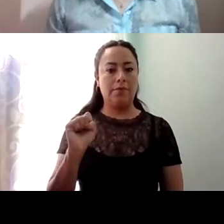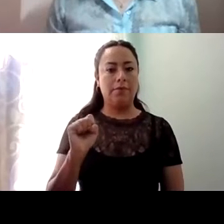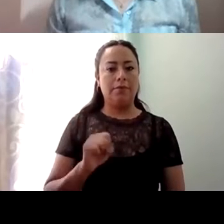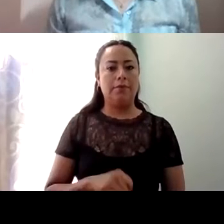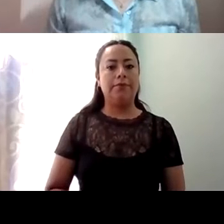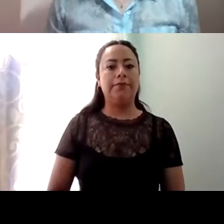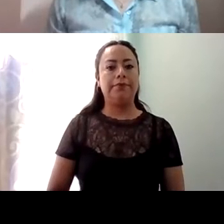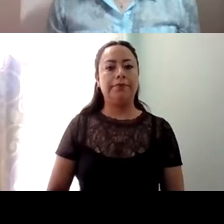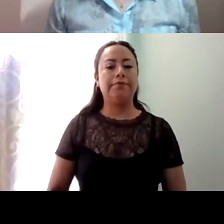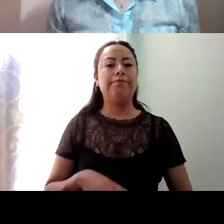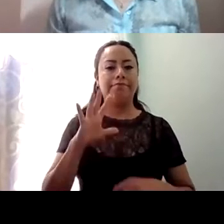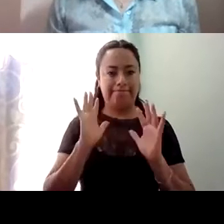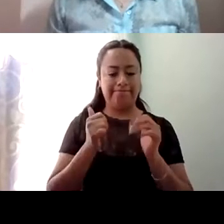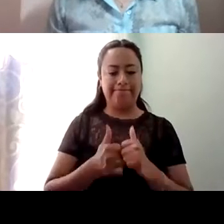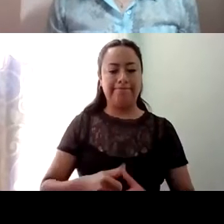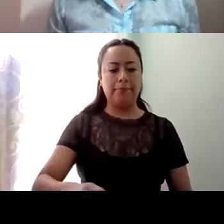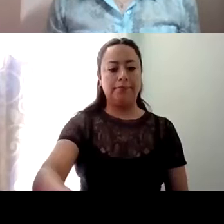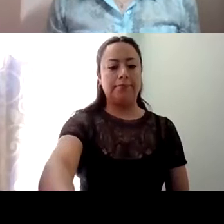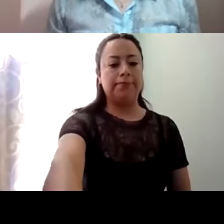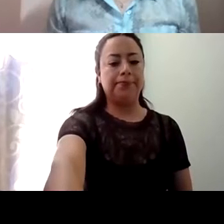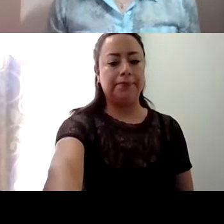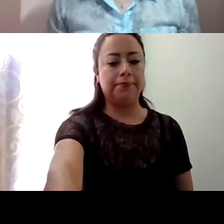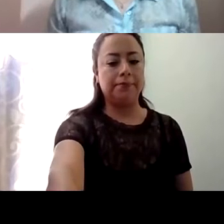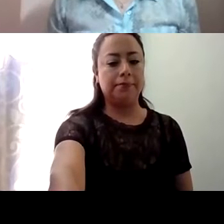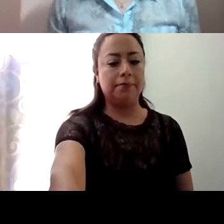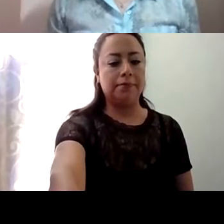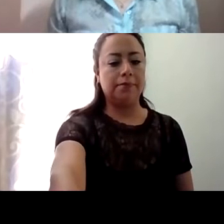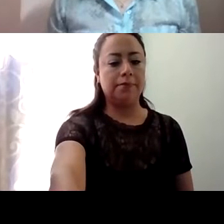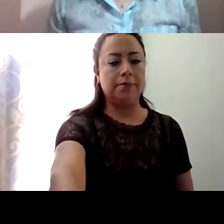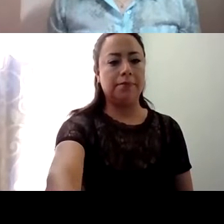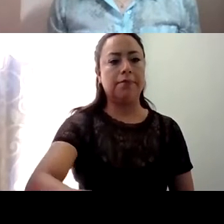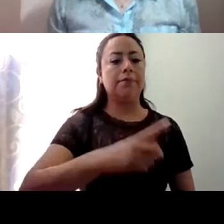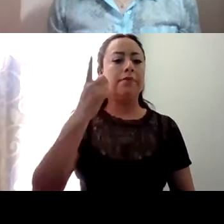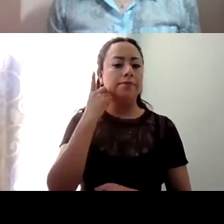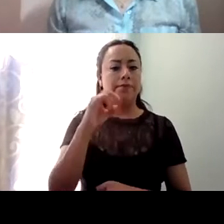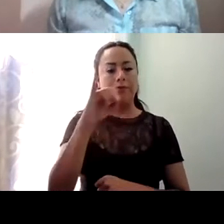Temístocles Villanueva, presente. Diputado Jorge Gaviño Ambrís.